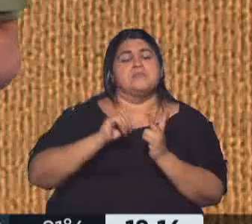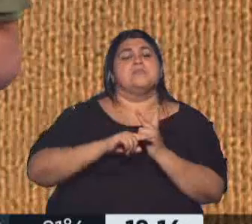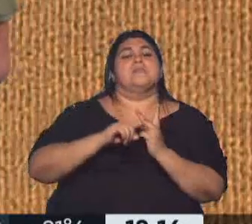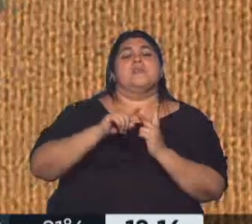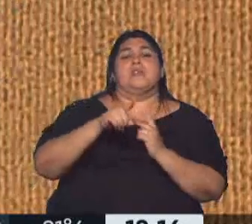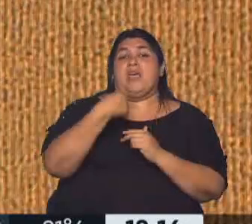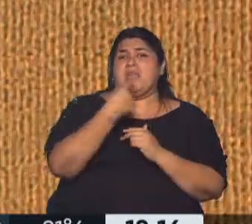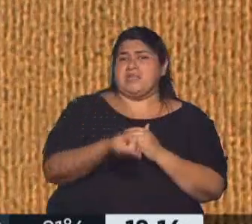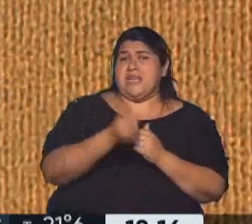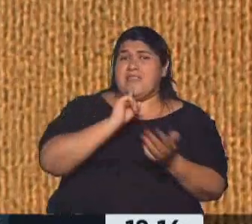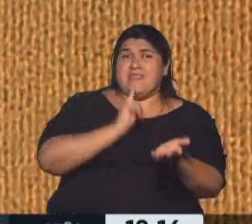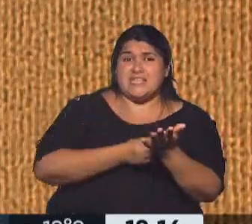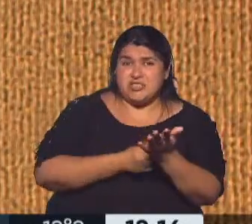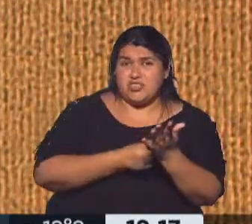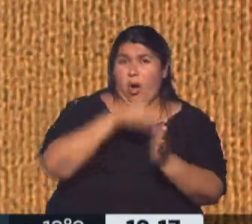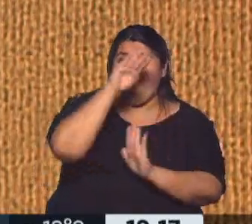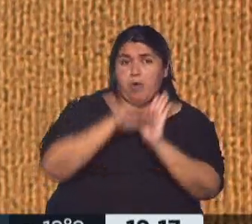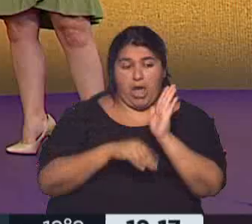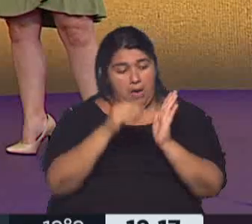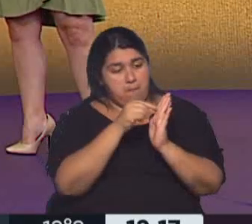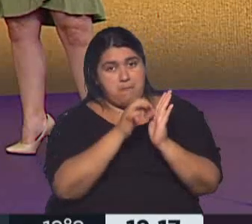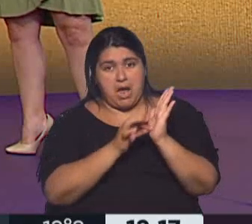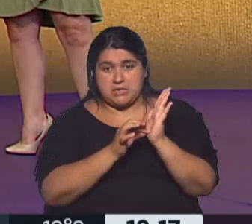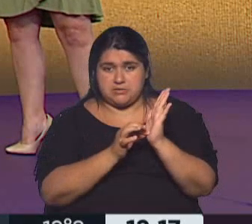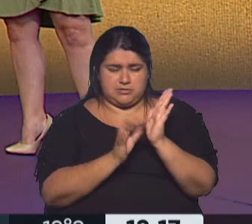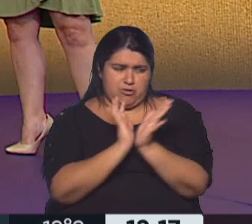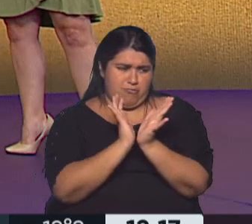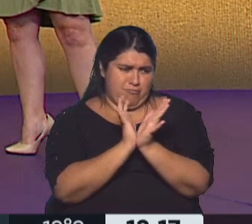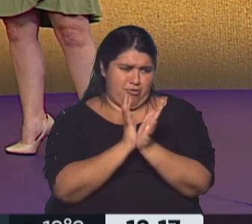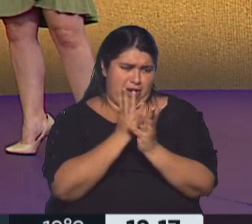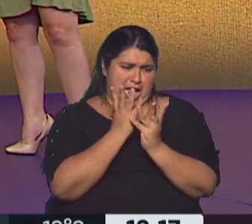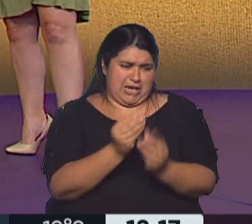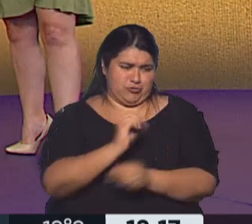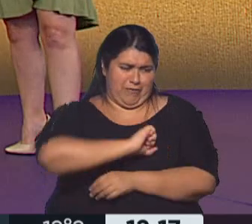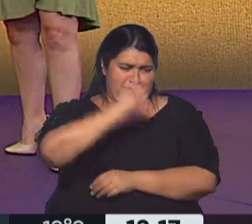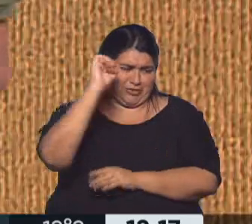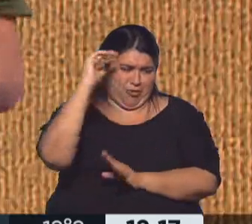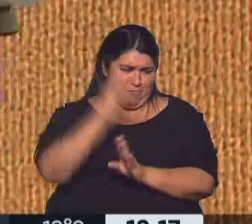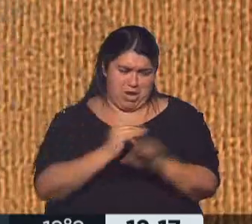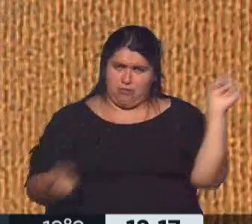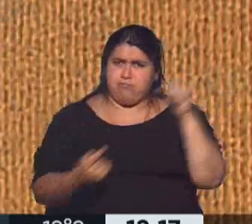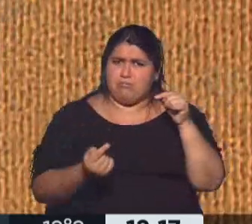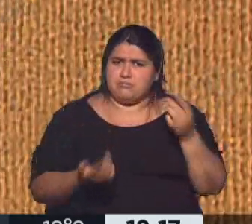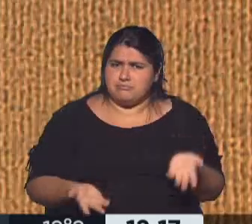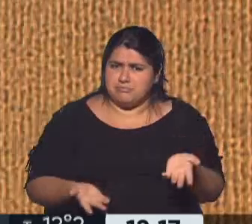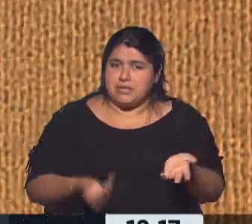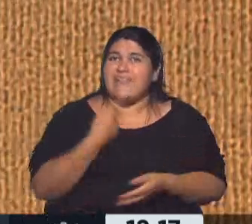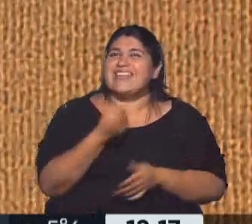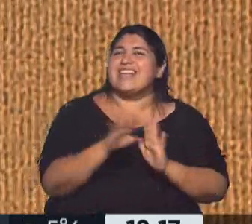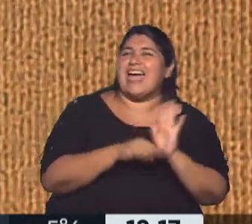que es que las medidas adentro del programa no sirvieron para reducir la inflación. No es que dice las medidas estaban bien y